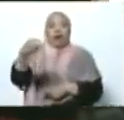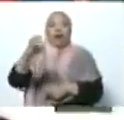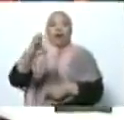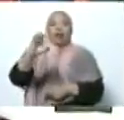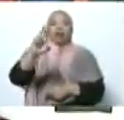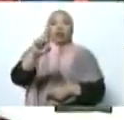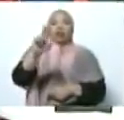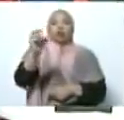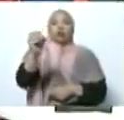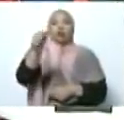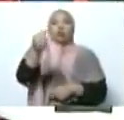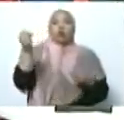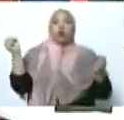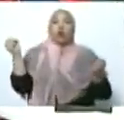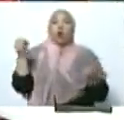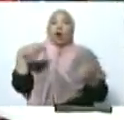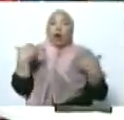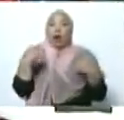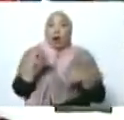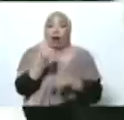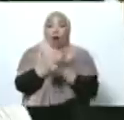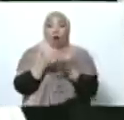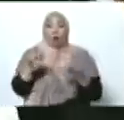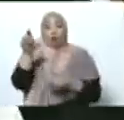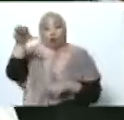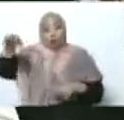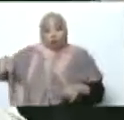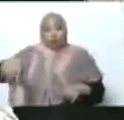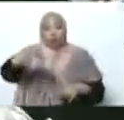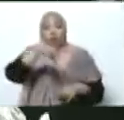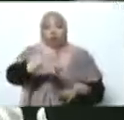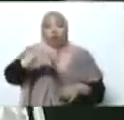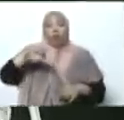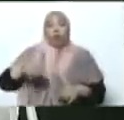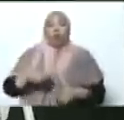Para el Estado Monagas, Fidel Vázquez.